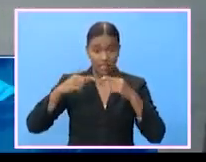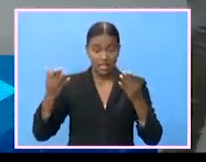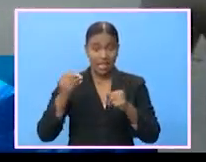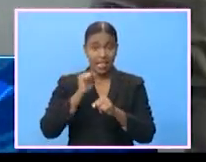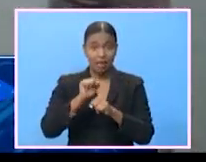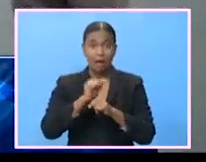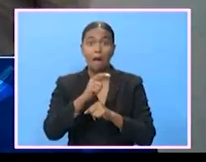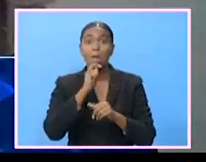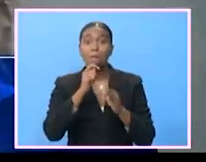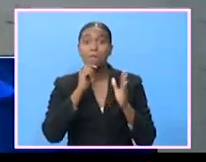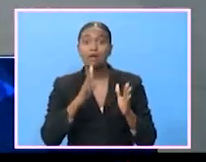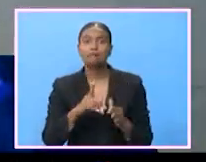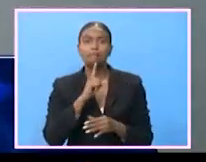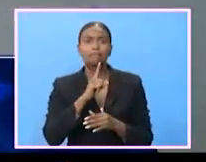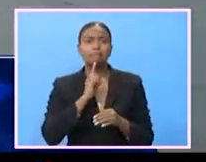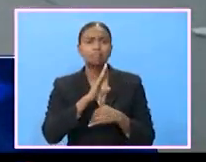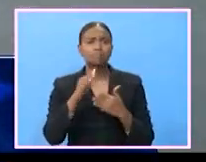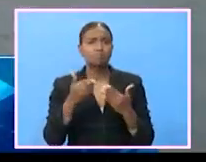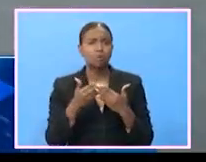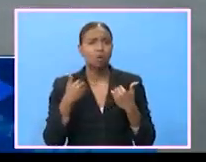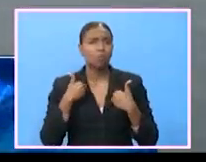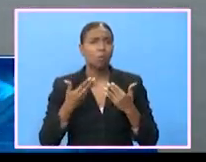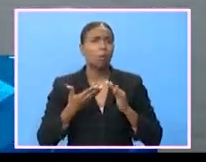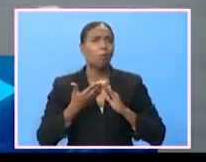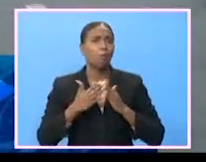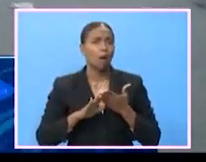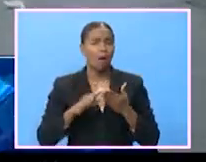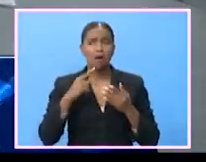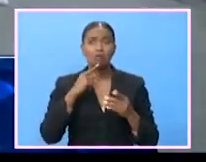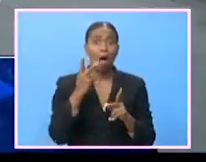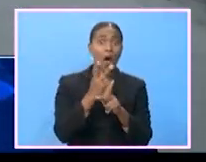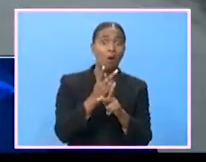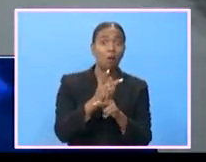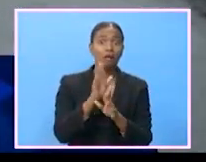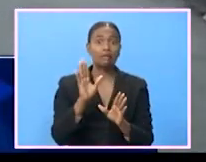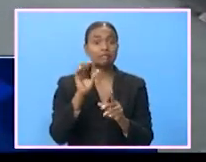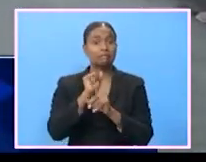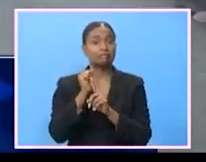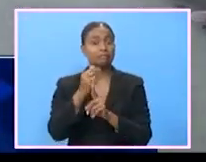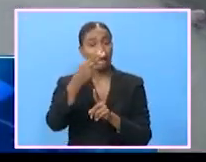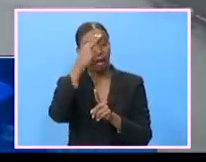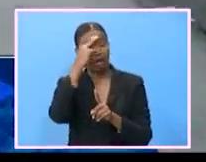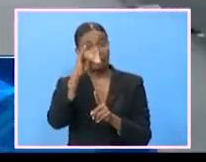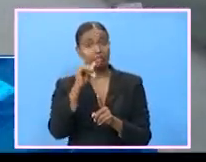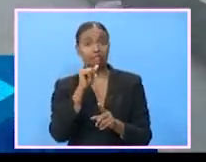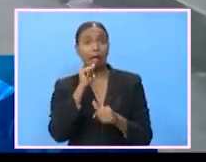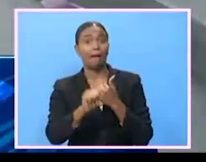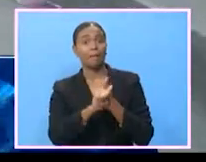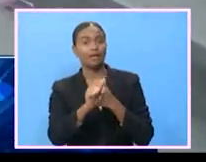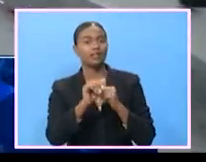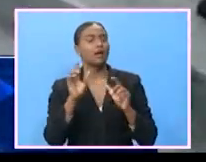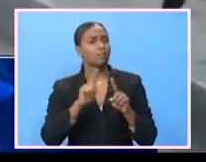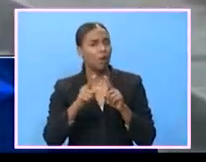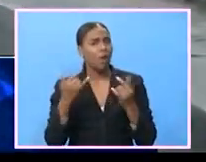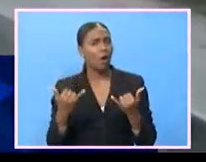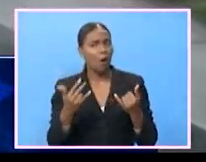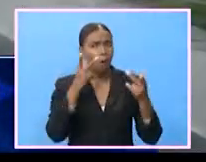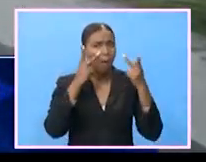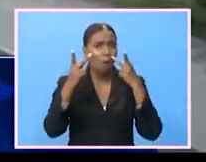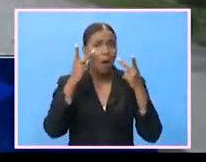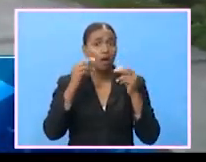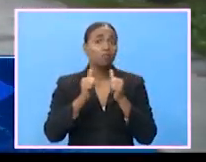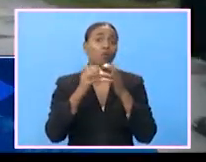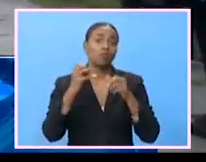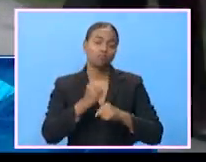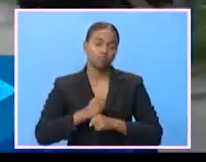trabajo periodístico, de verdad, todos, al unísono, me decían, cuídate, porque la situación allá no está nada bien. Pero acá lo que estoy viendo es mucha